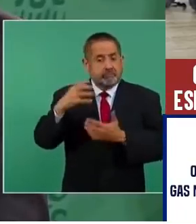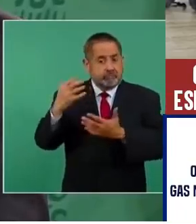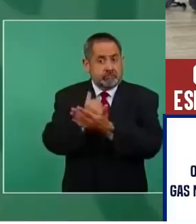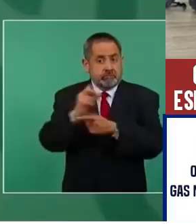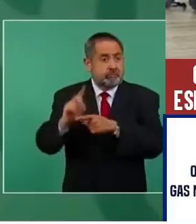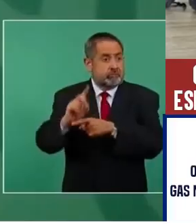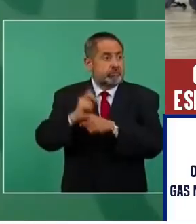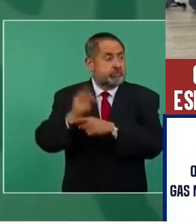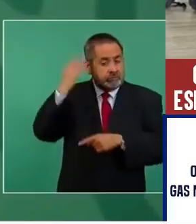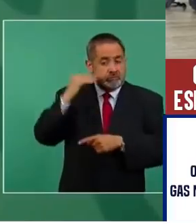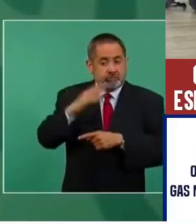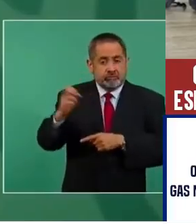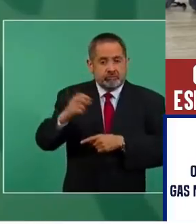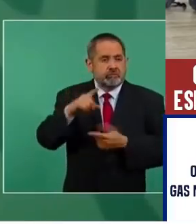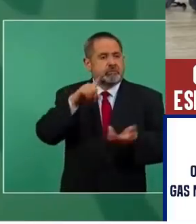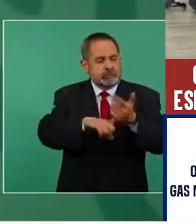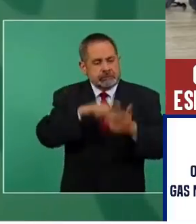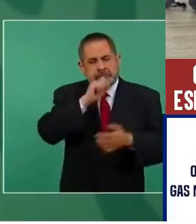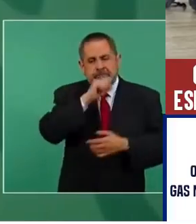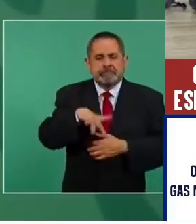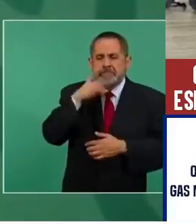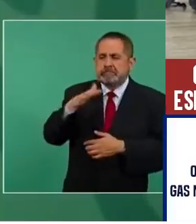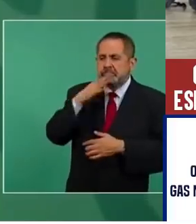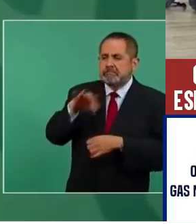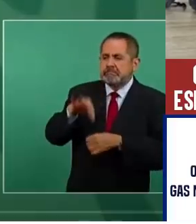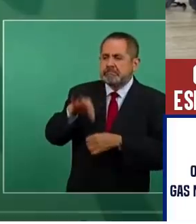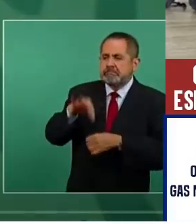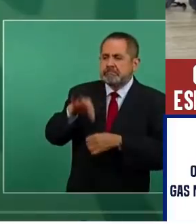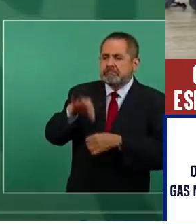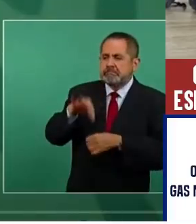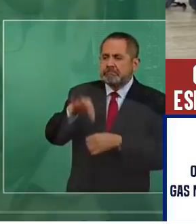desde entonces ganó, nada más que le hicieron fraude.